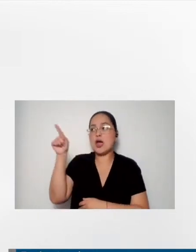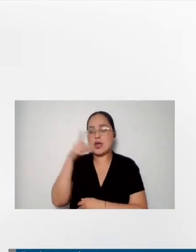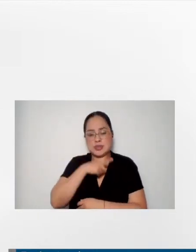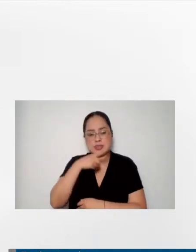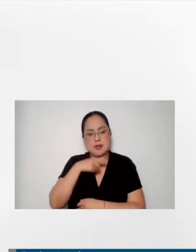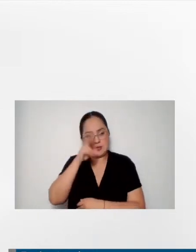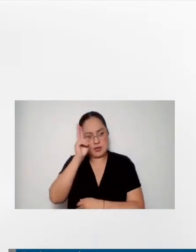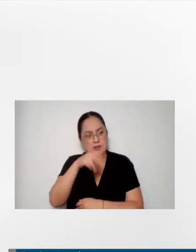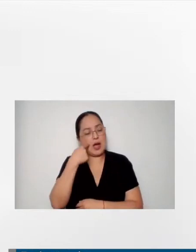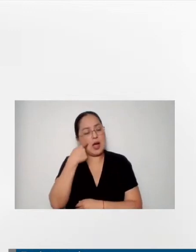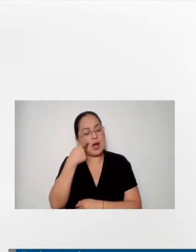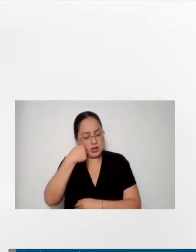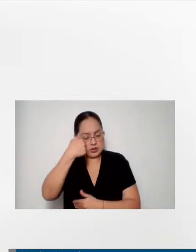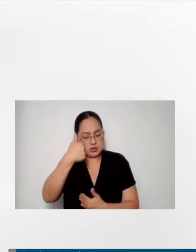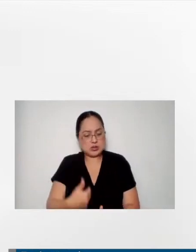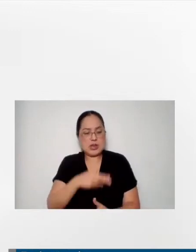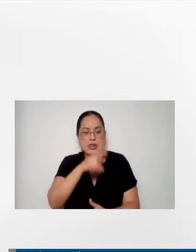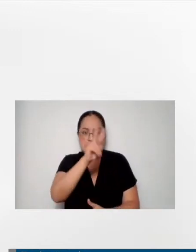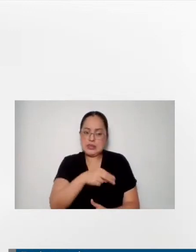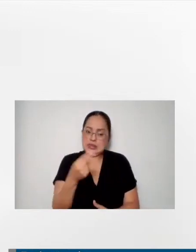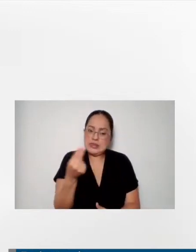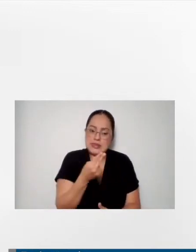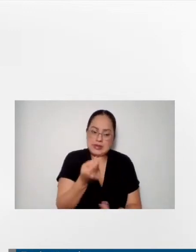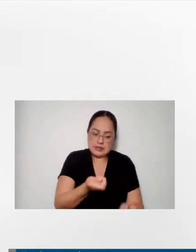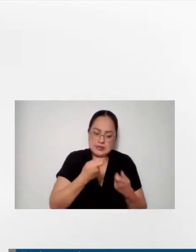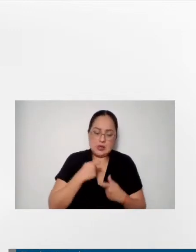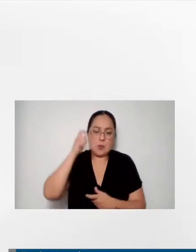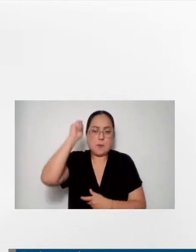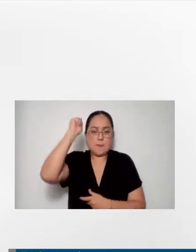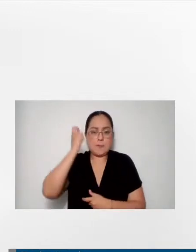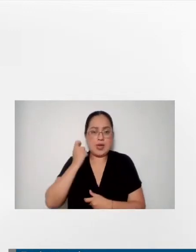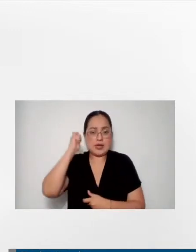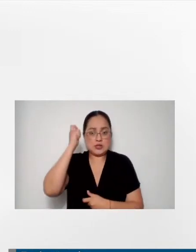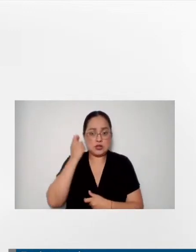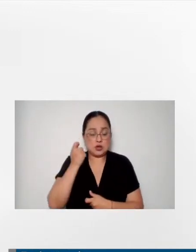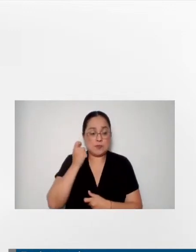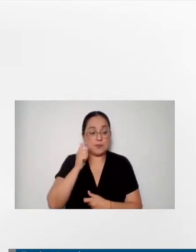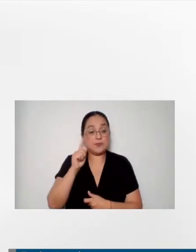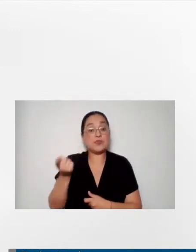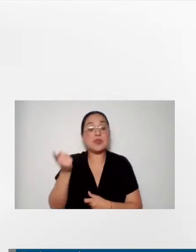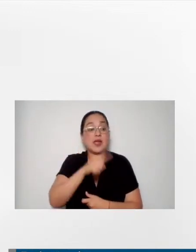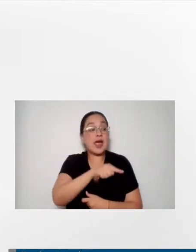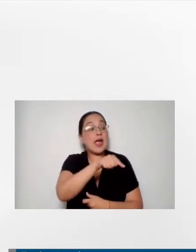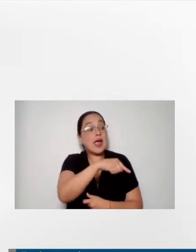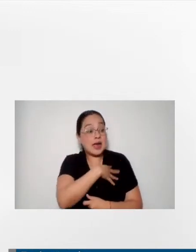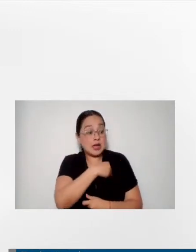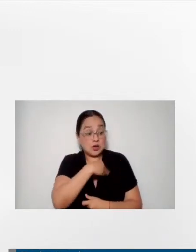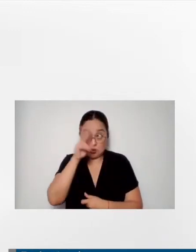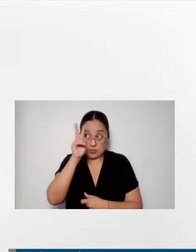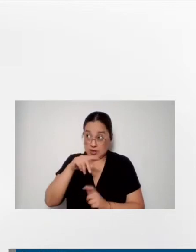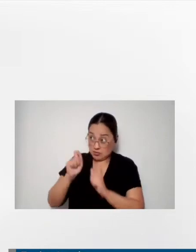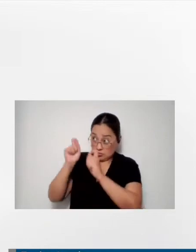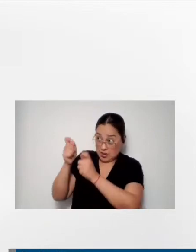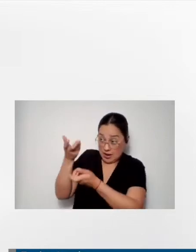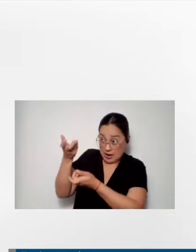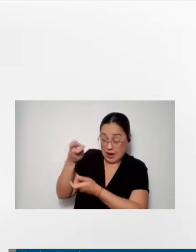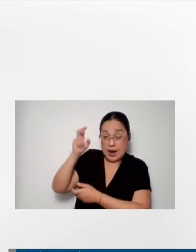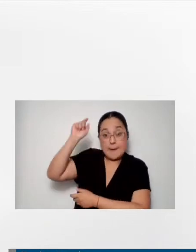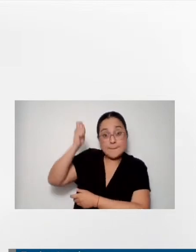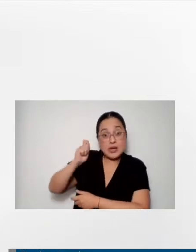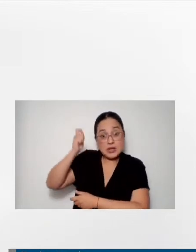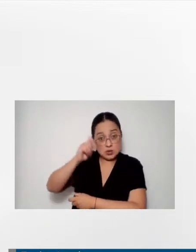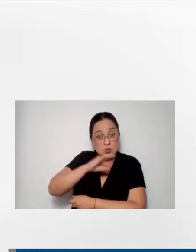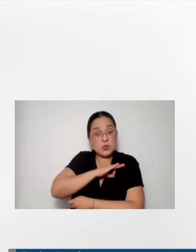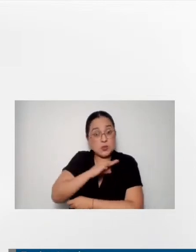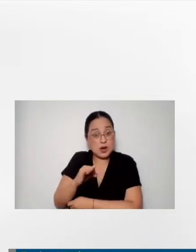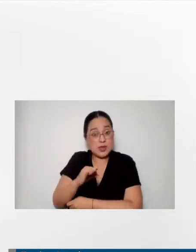necesidad de los alimentos y la posibilidad del descendiente de dar los alimentos, etcétera, ¿no? Entonces, eso me